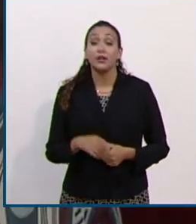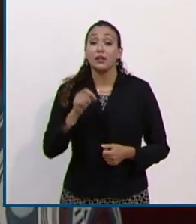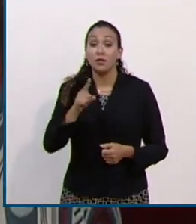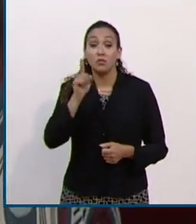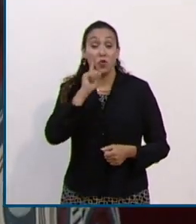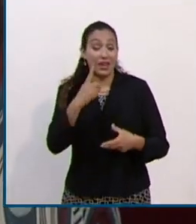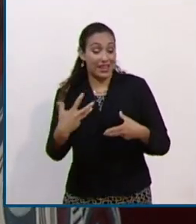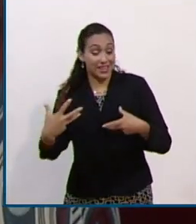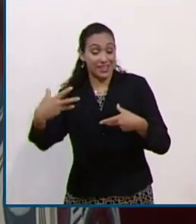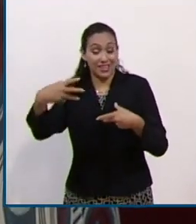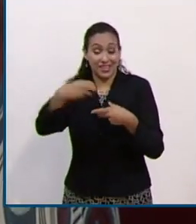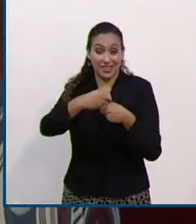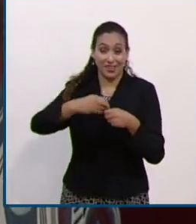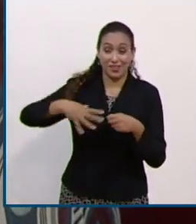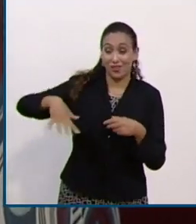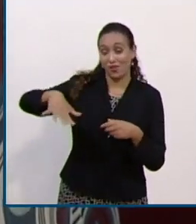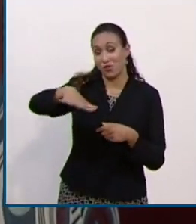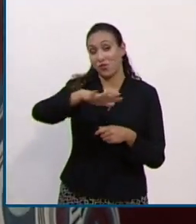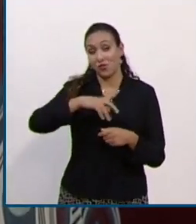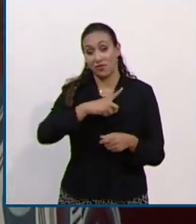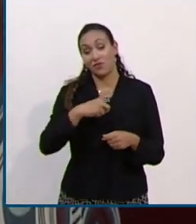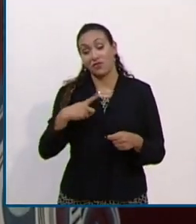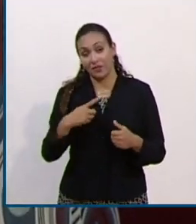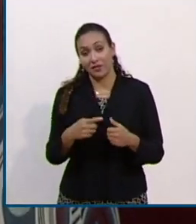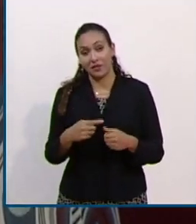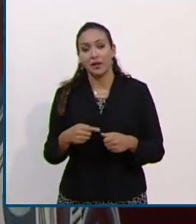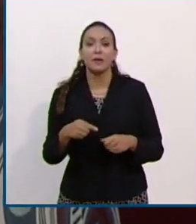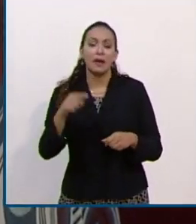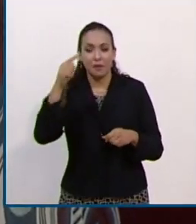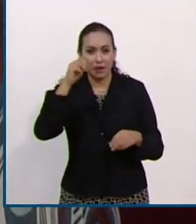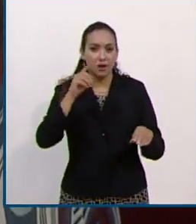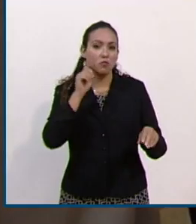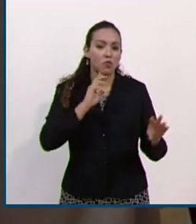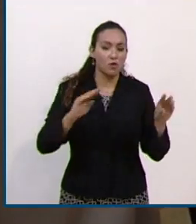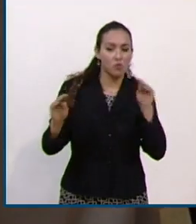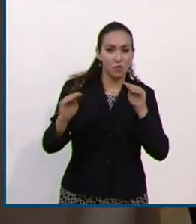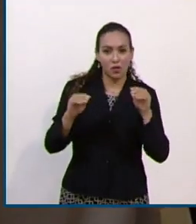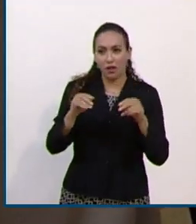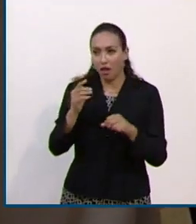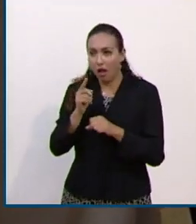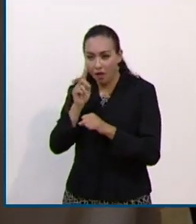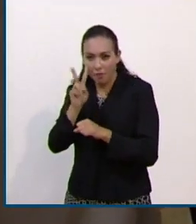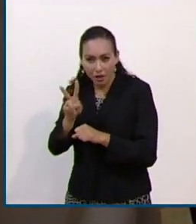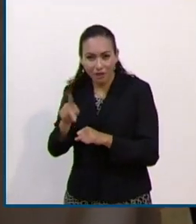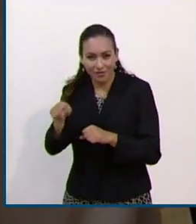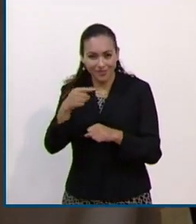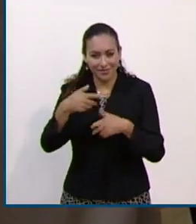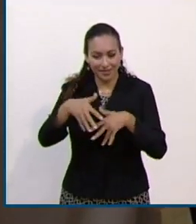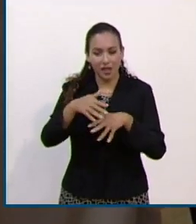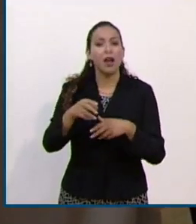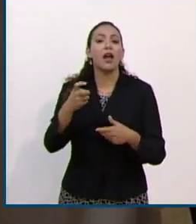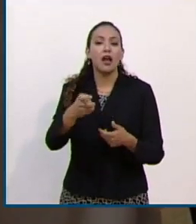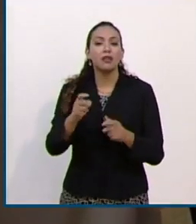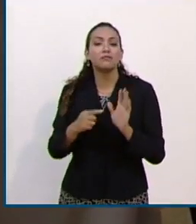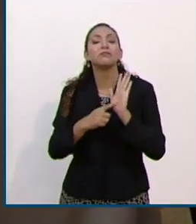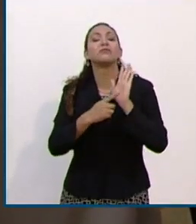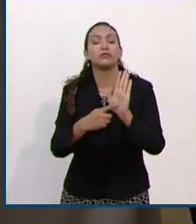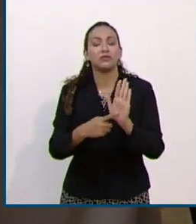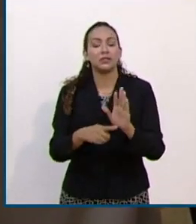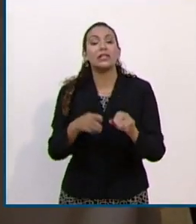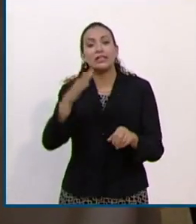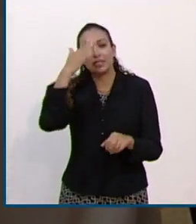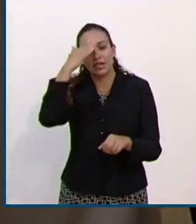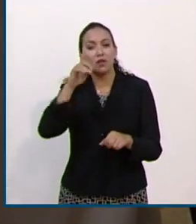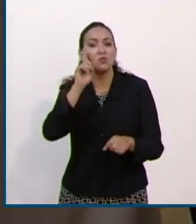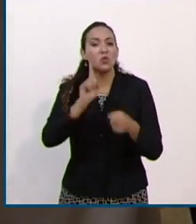las mujeres en el movimiento feminista para que se escuchen todas las voces, combatir la violencia creciente que enfrentan las mujeres y